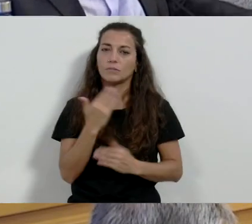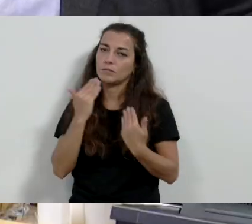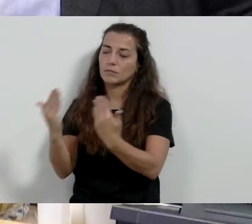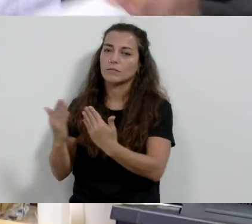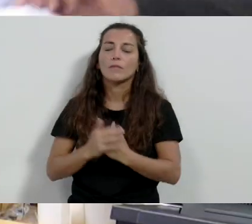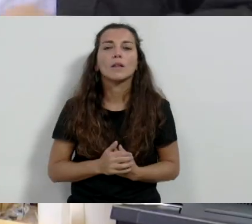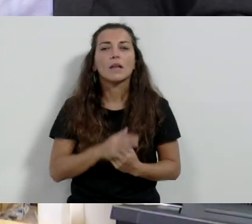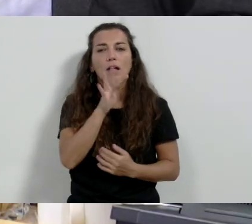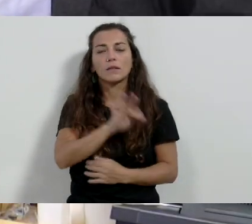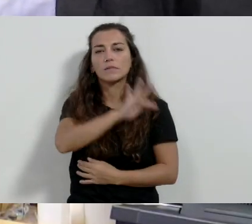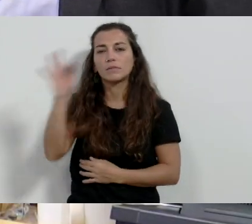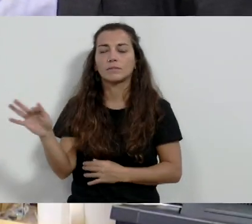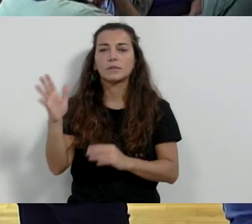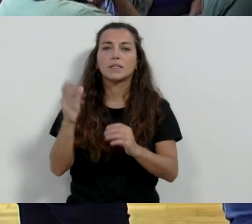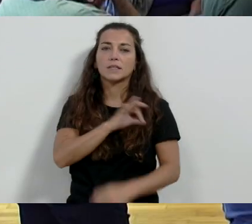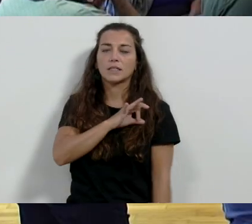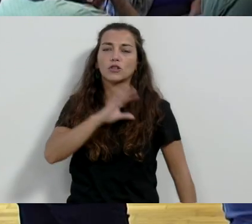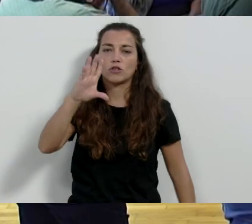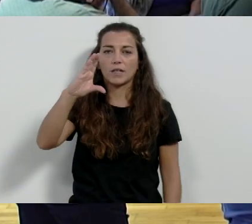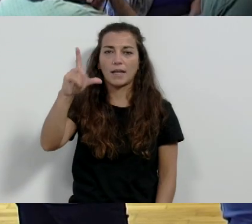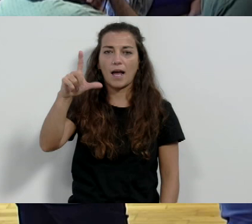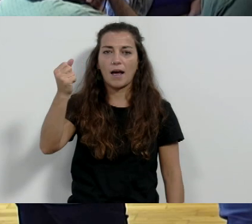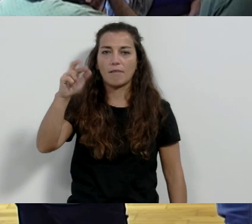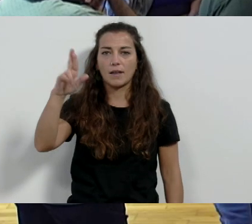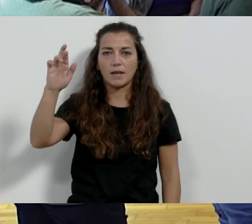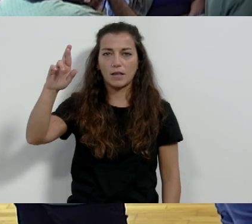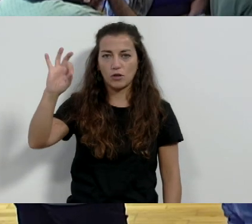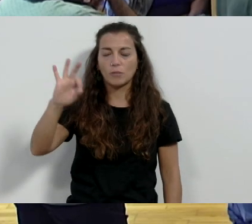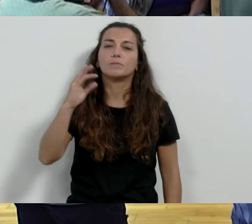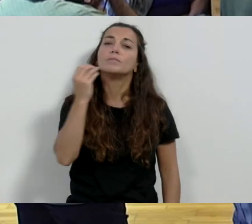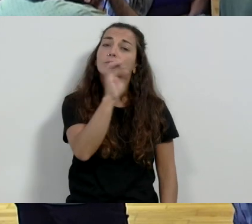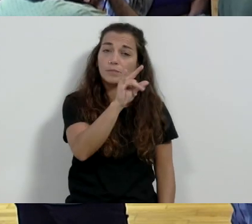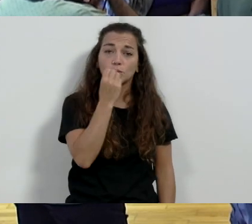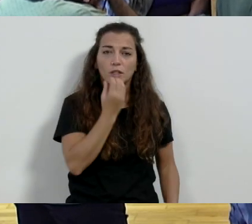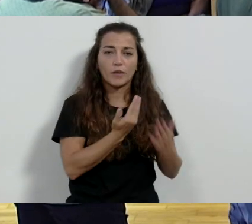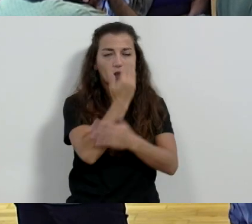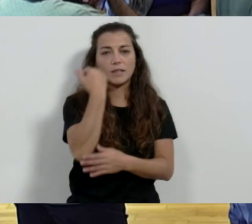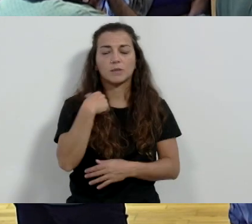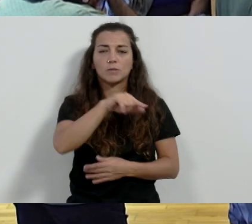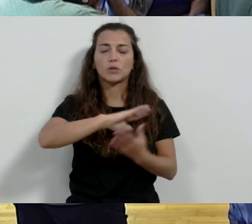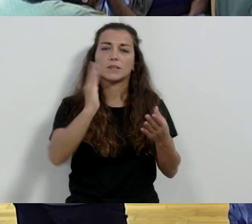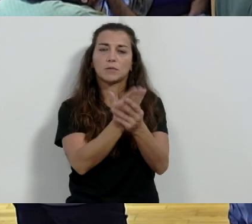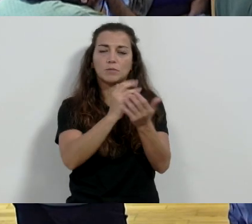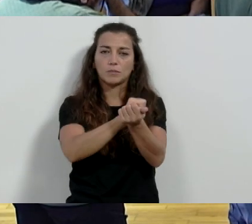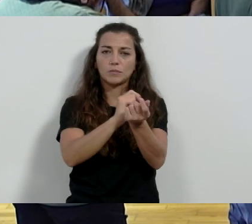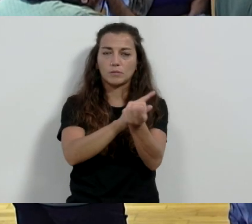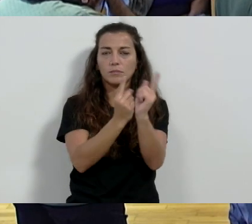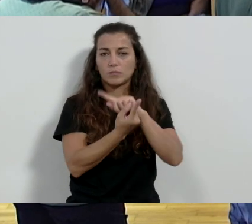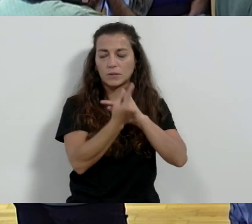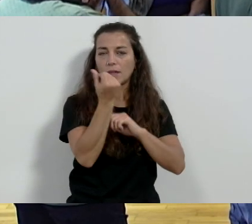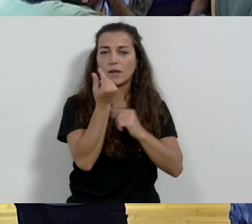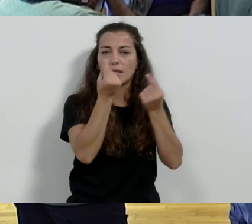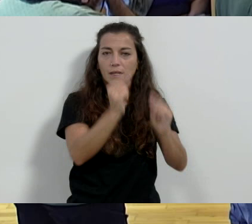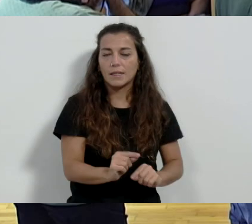Gracias. Pues tiene la palabra el señor Clavero. Sí, buenos días. Es un expediente de modificación de crédito del Patronato